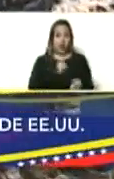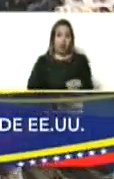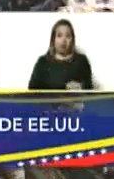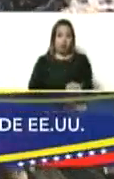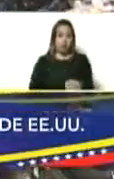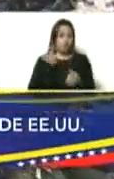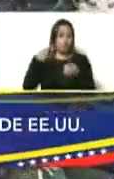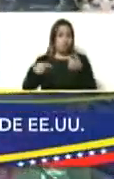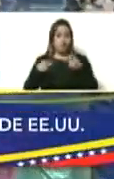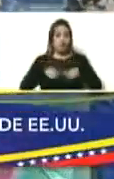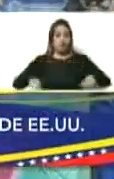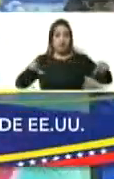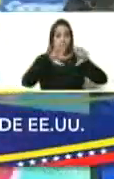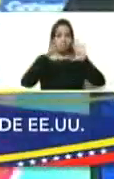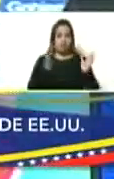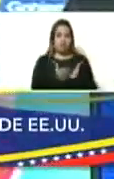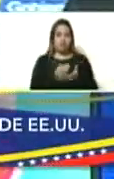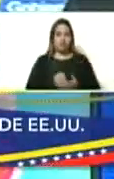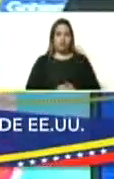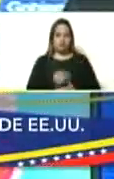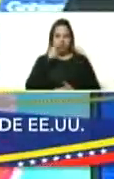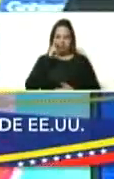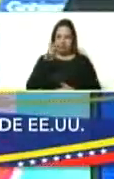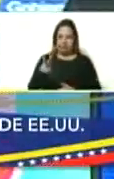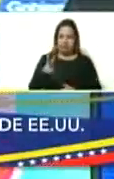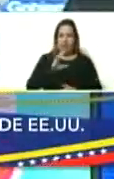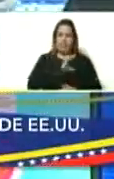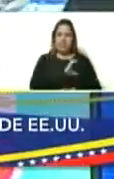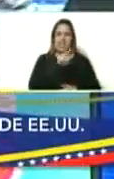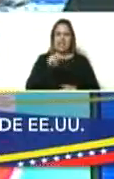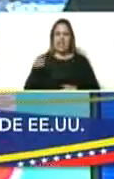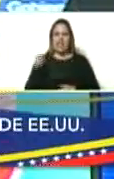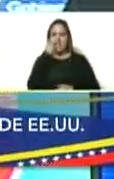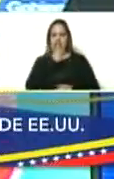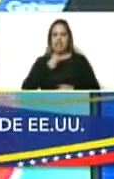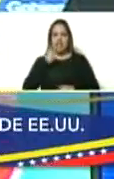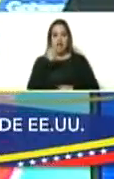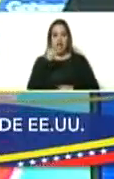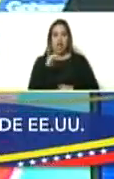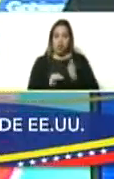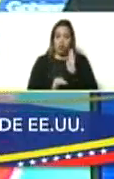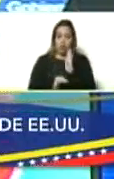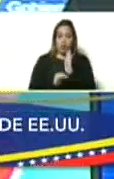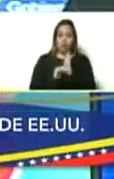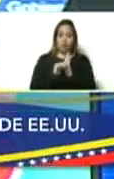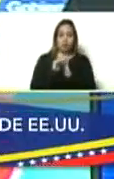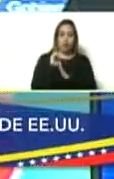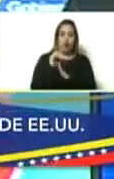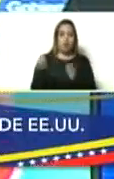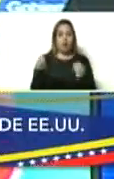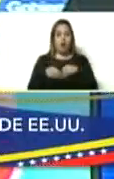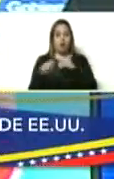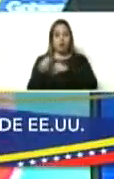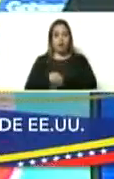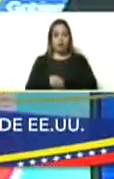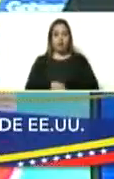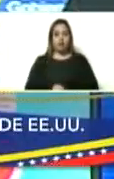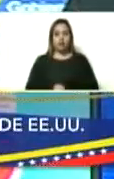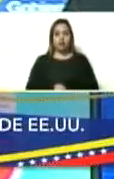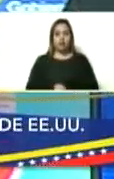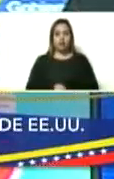mundo. Estaba viendo un reporte en CNN en inglés y el crecimiento exponencial de